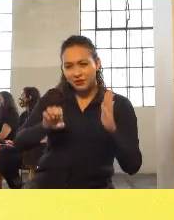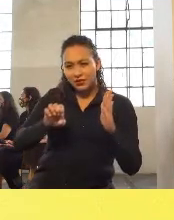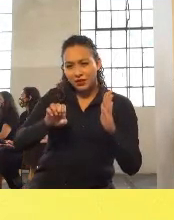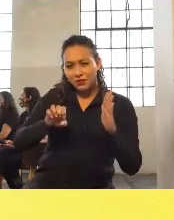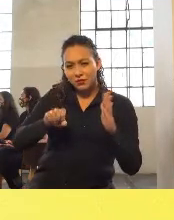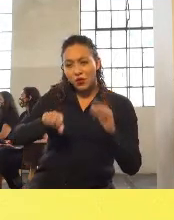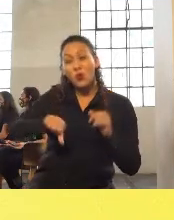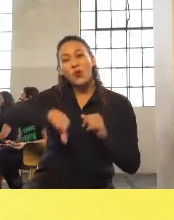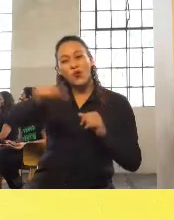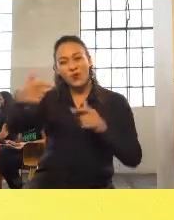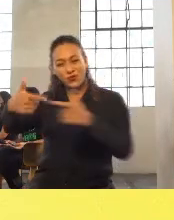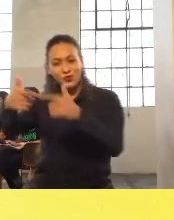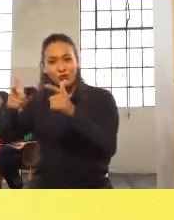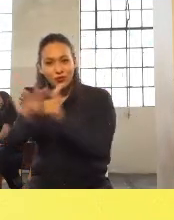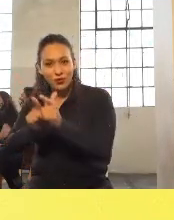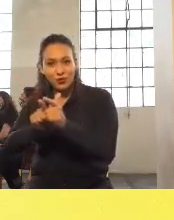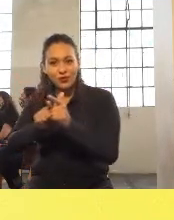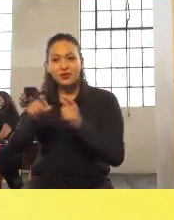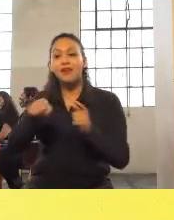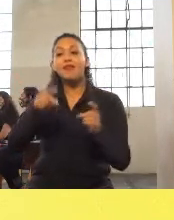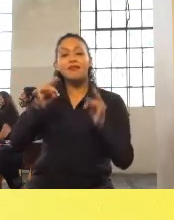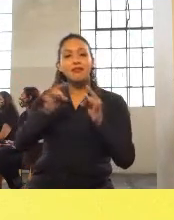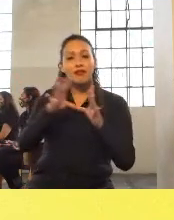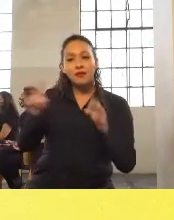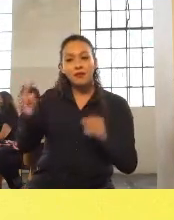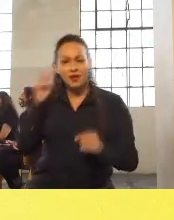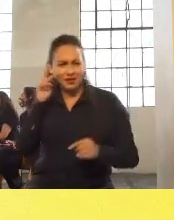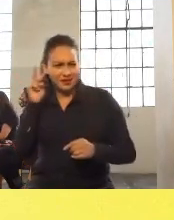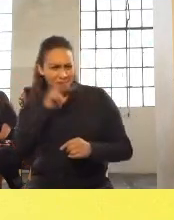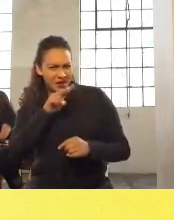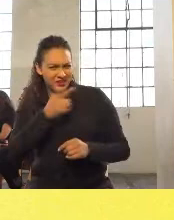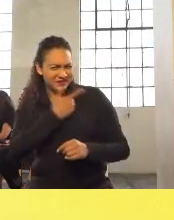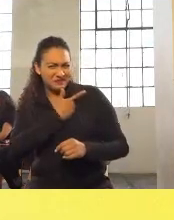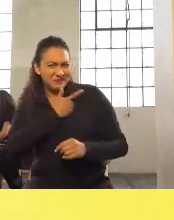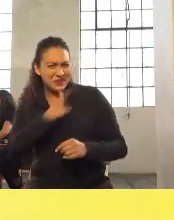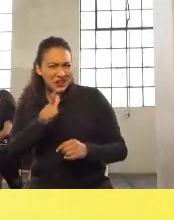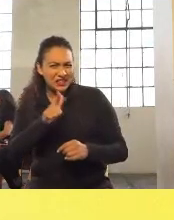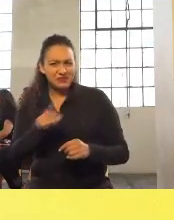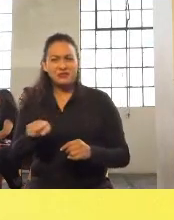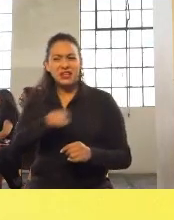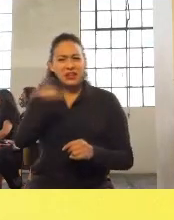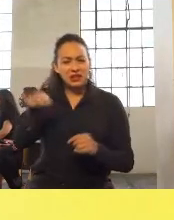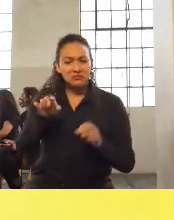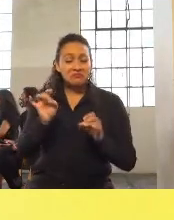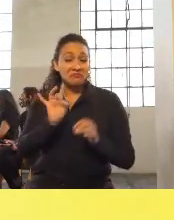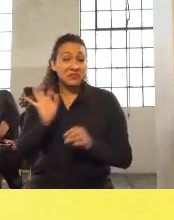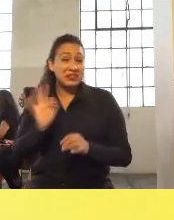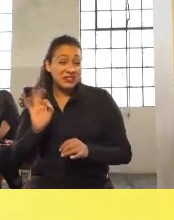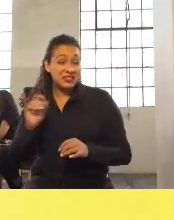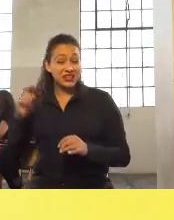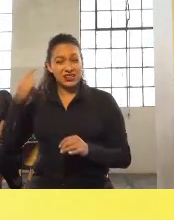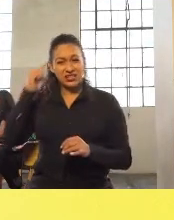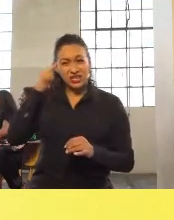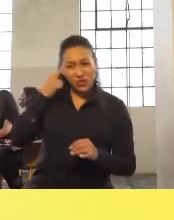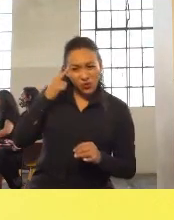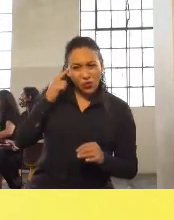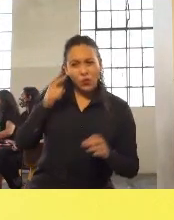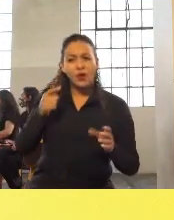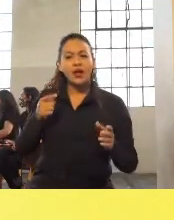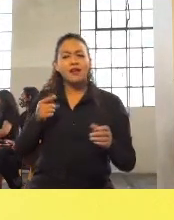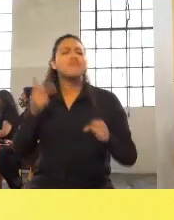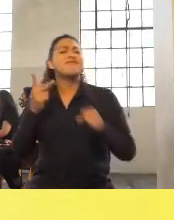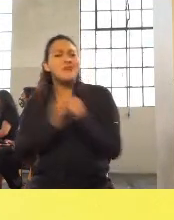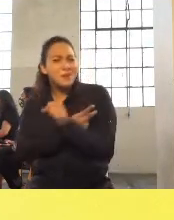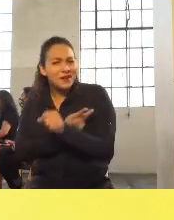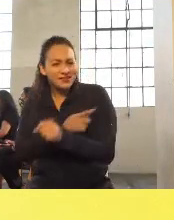como consecuencia de sus acciones, de su activismo, de sus ideas, de sus palabras, tanto para bien y como para mal?